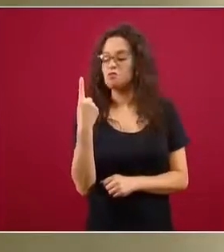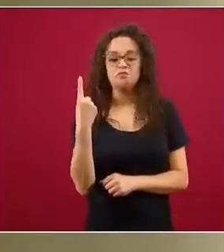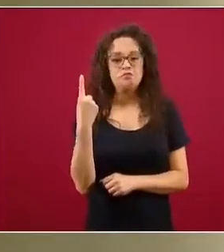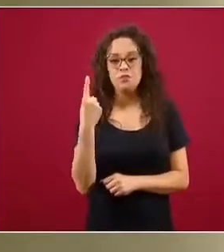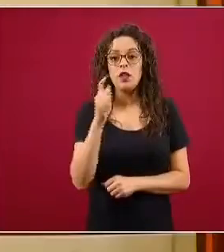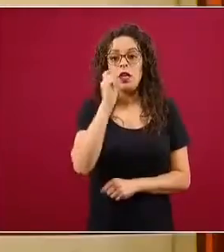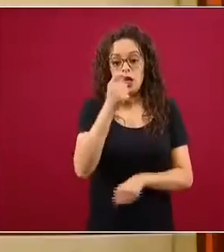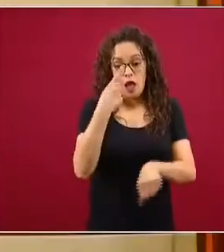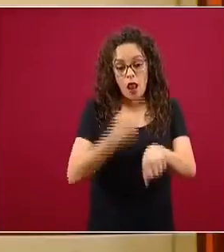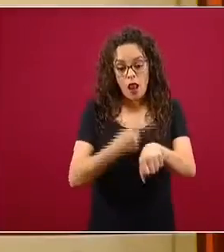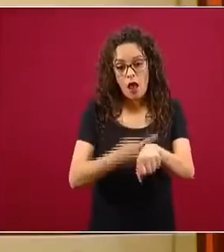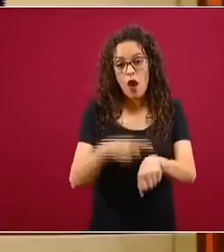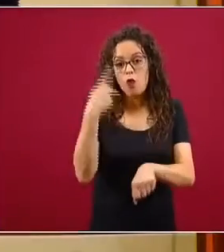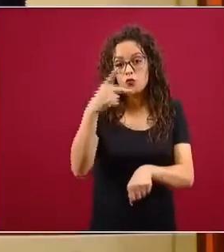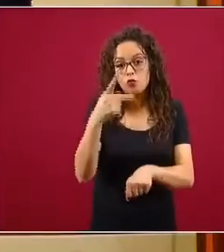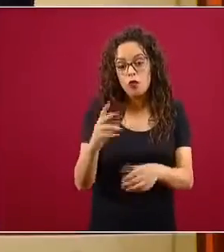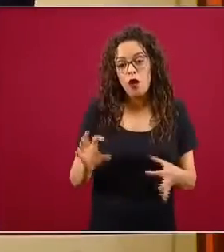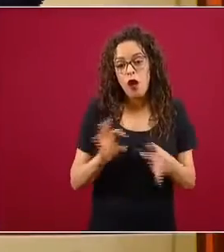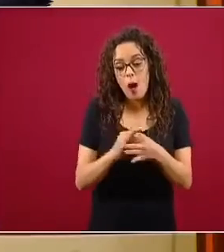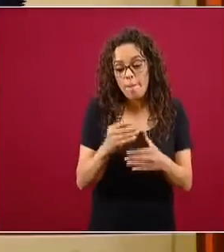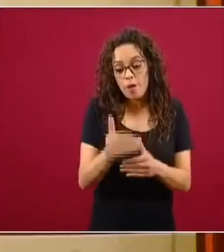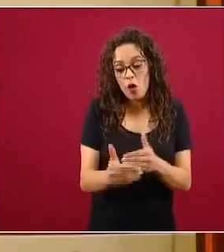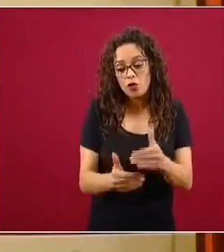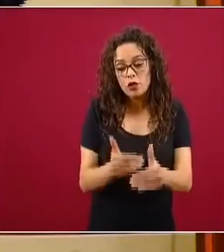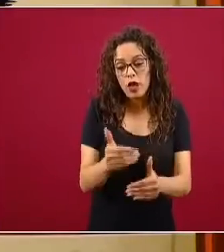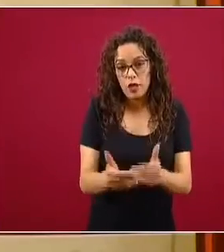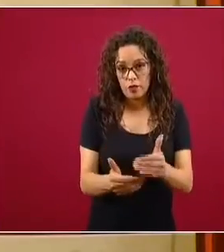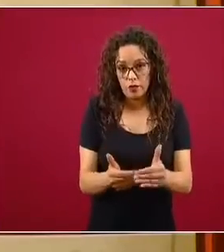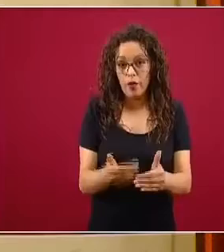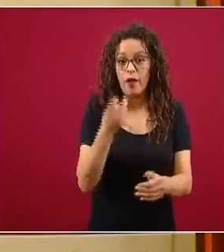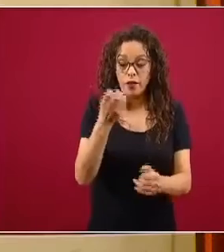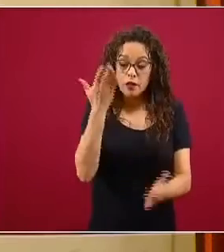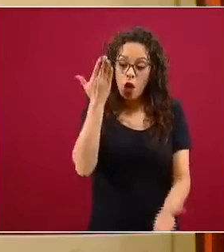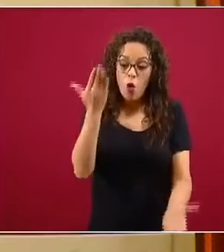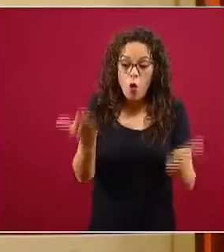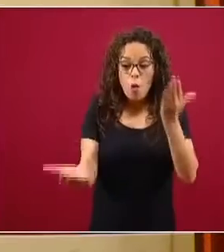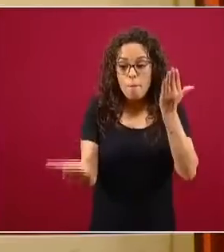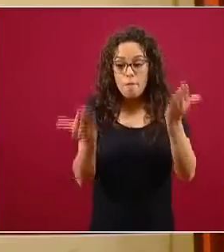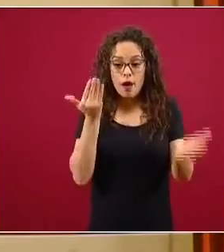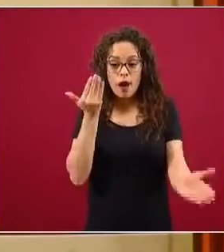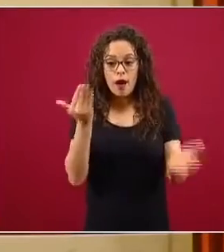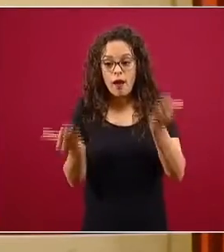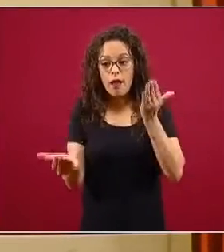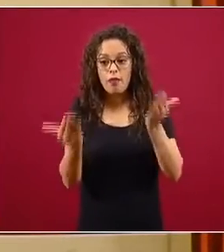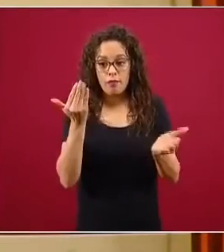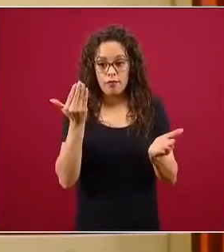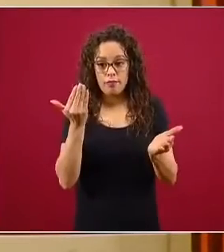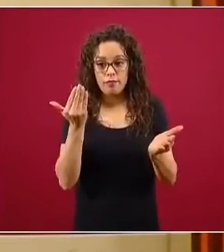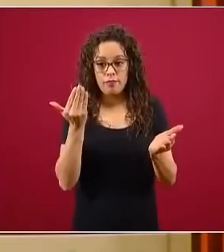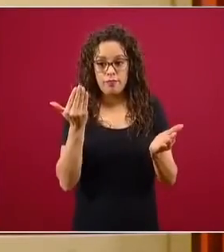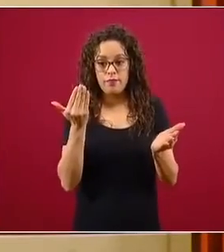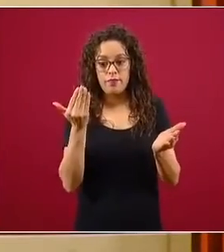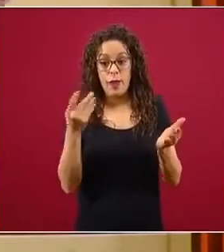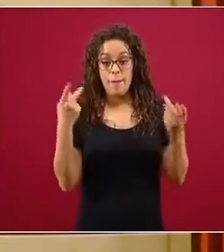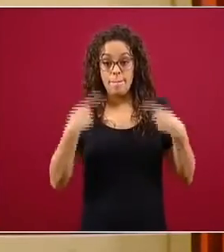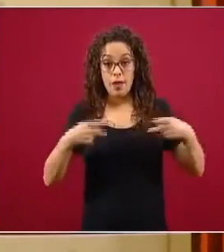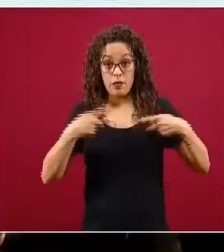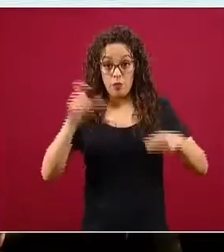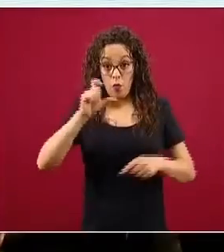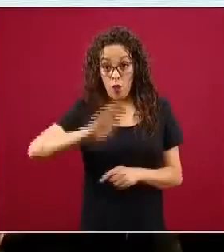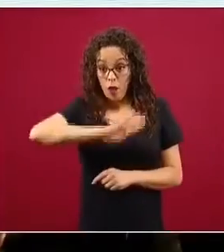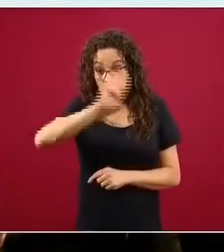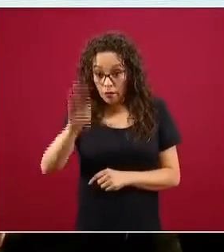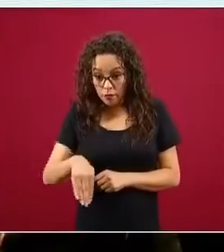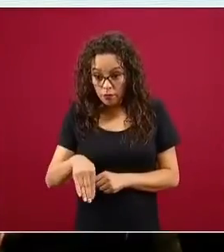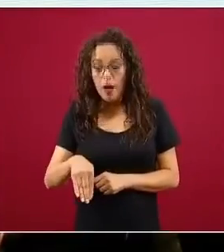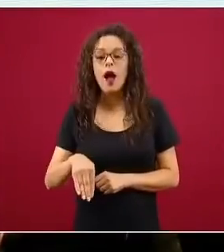de la enfermedad, y comparamos normalmente la gente que fallece con la gente que no